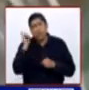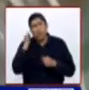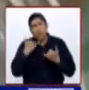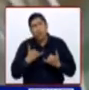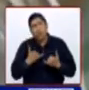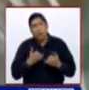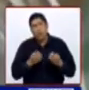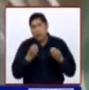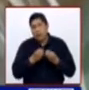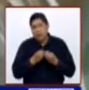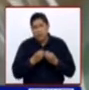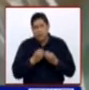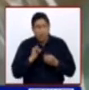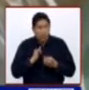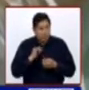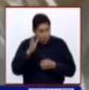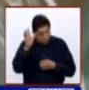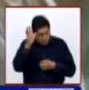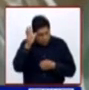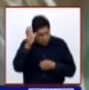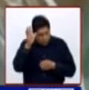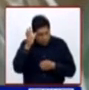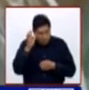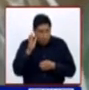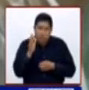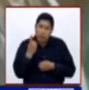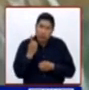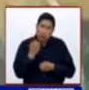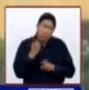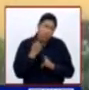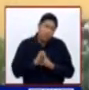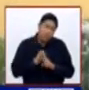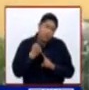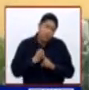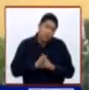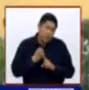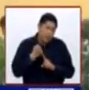día más. Yo como padre nomás ahorita solo estoy luchando.